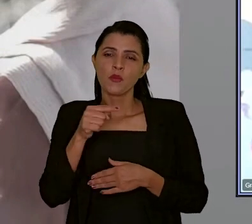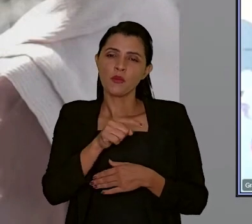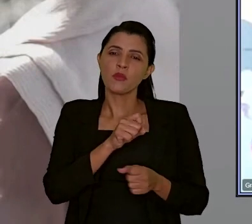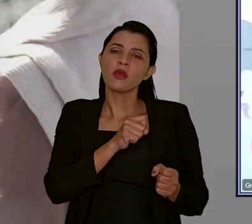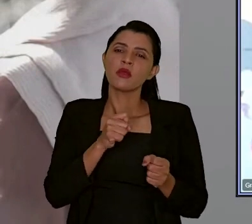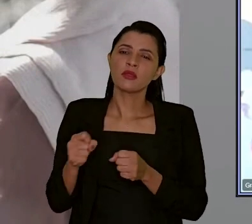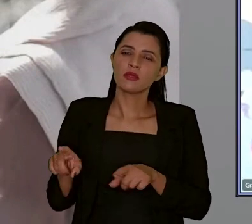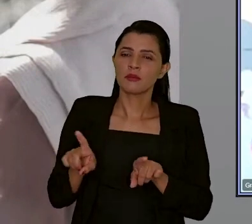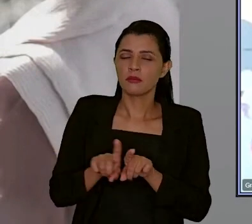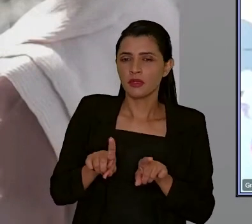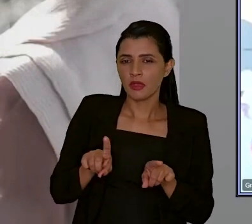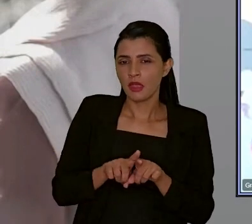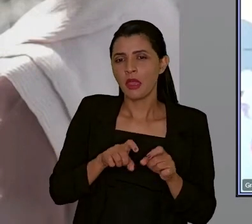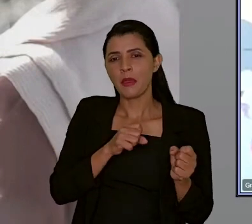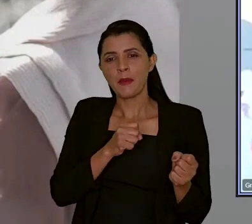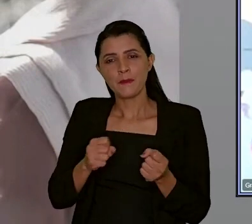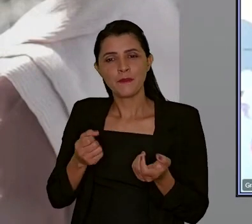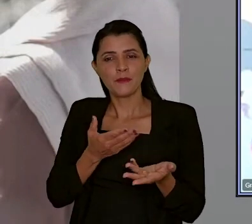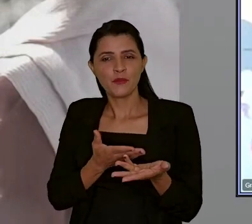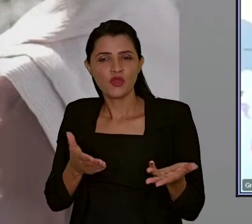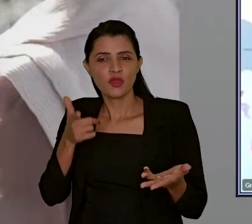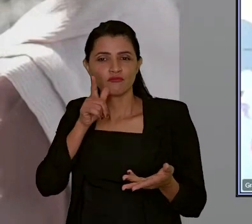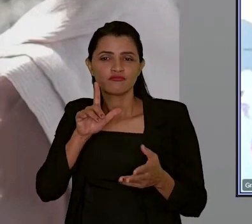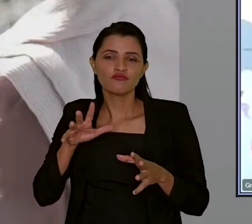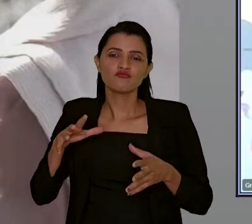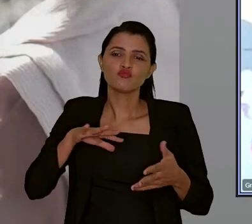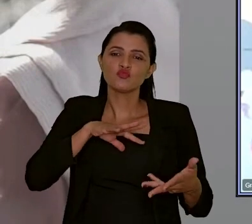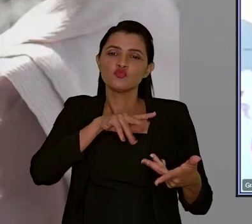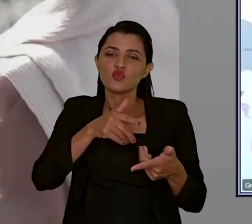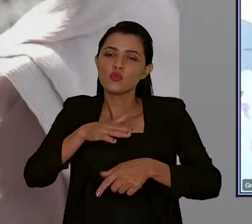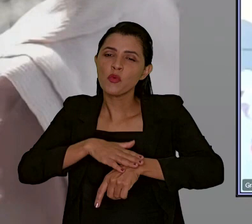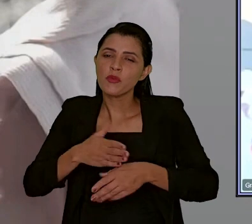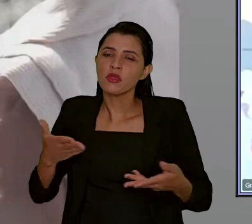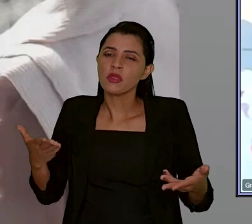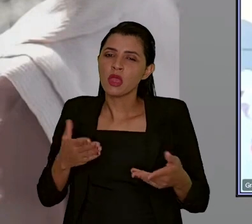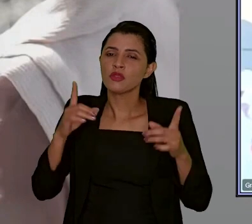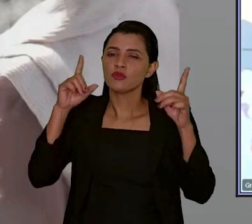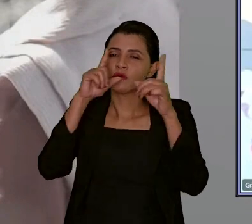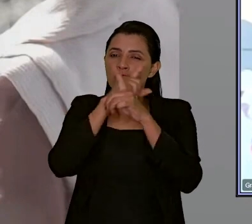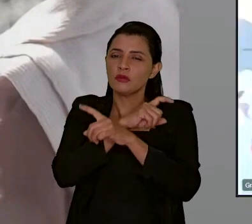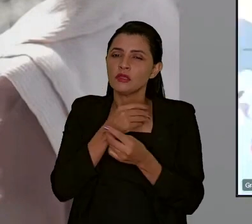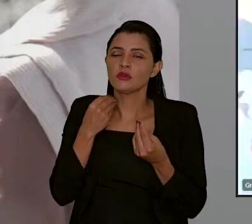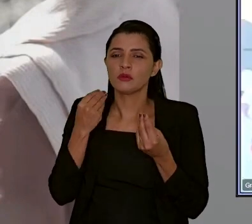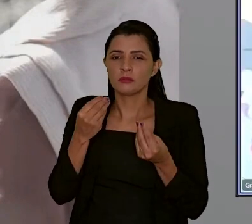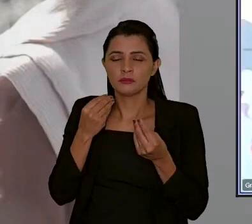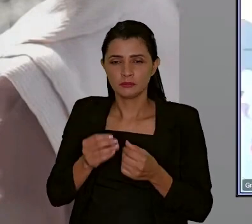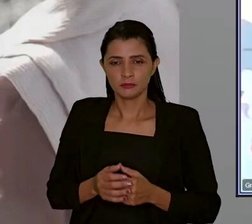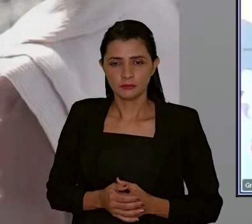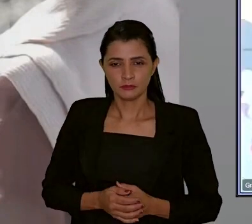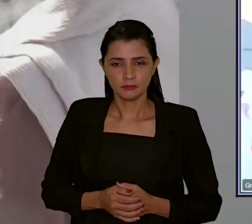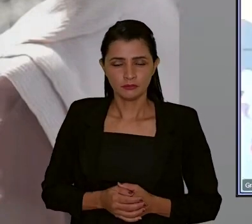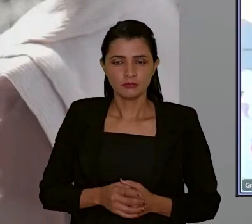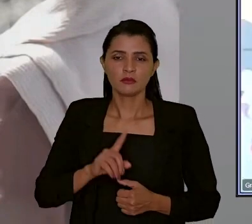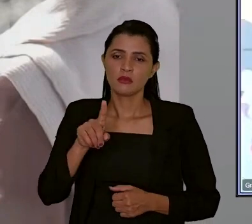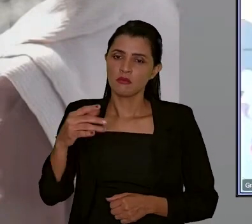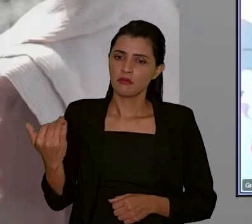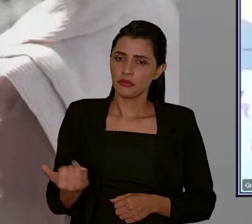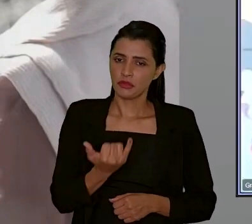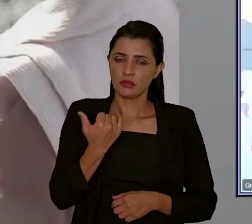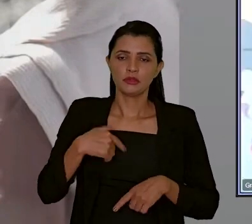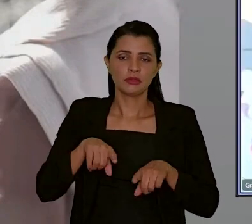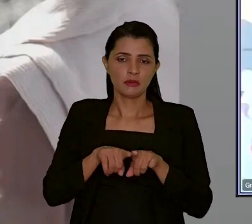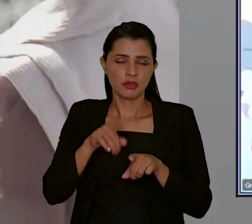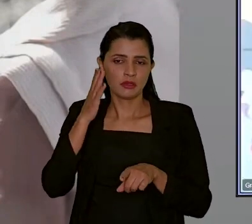de pandemia? Para poder abrazar al mundo en este momento tan difícil. Me fue importante